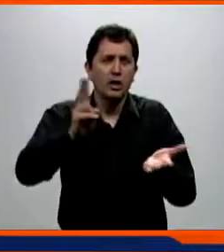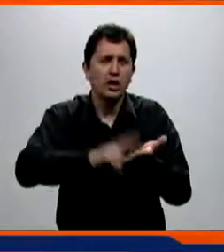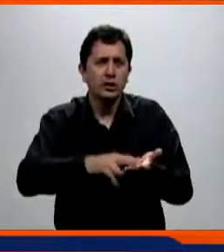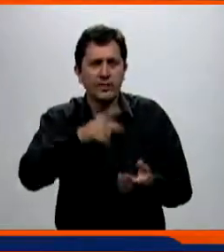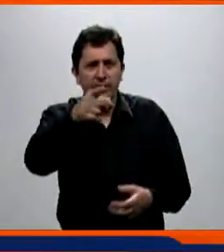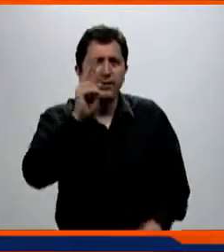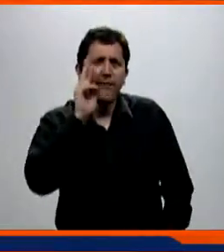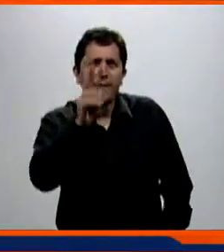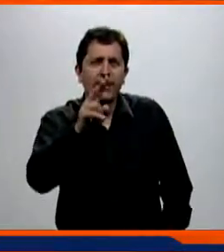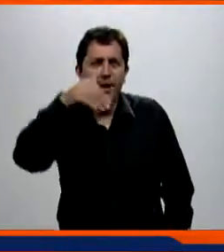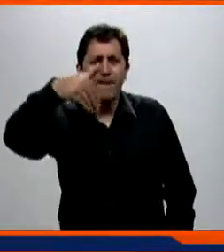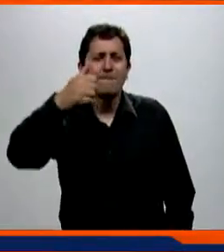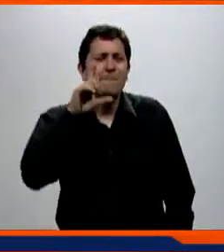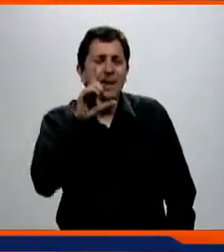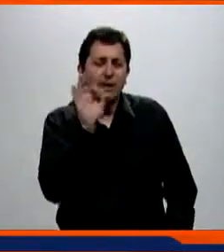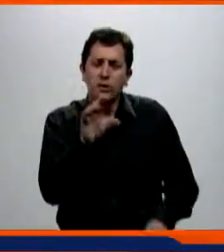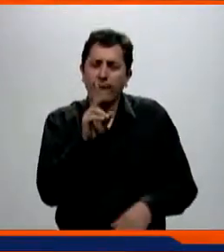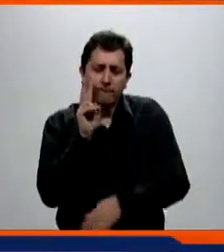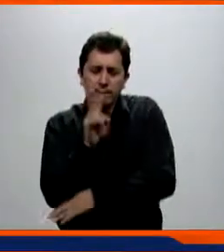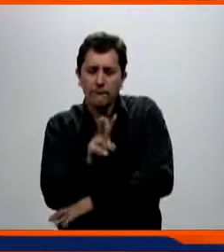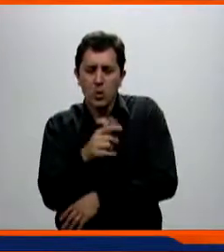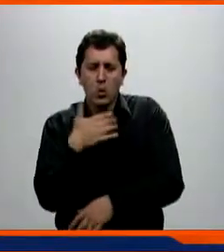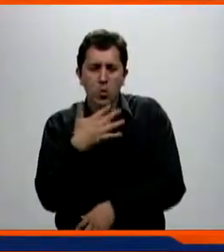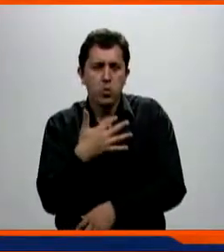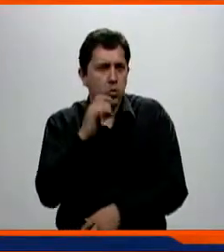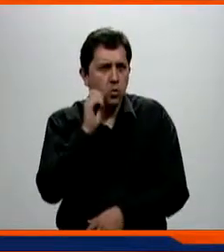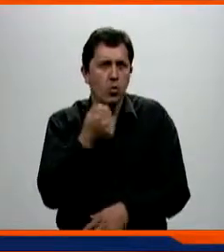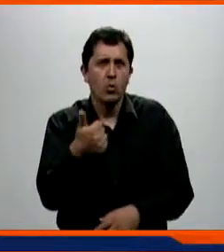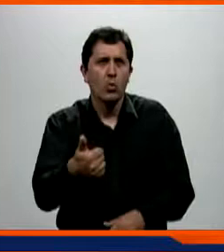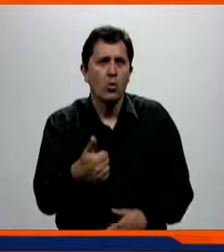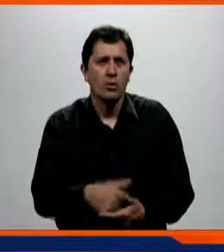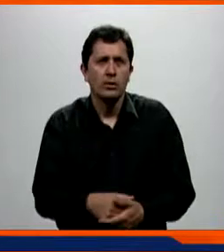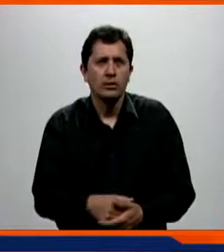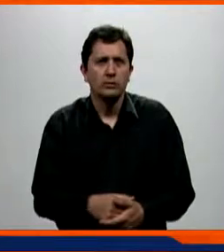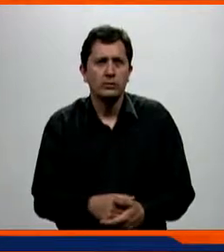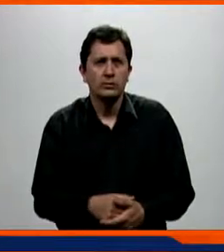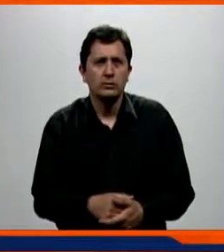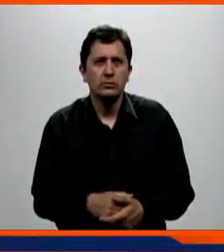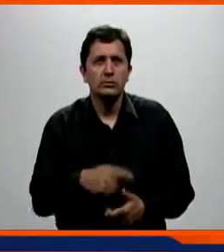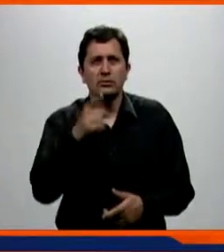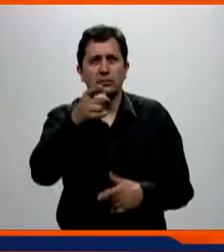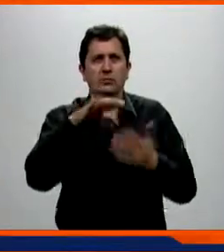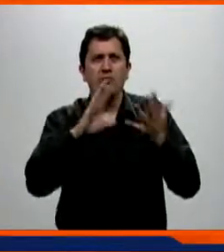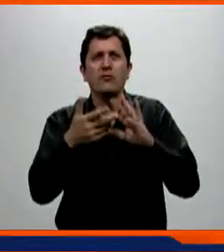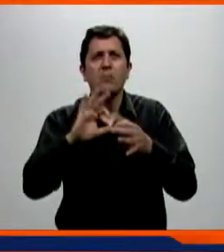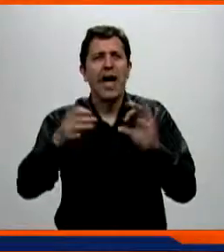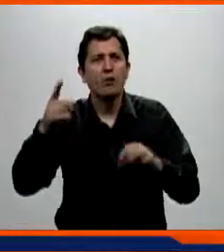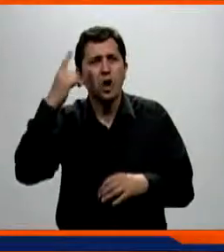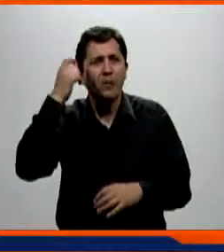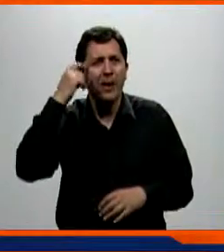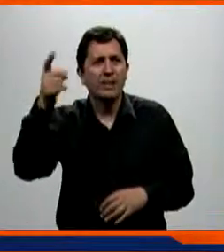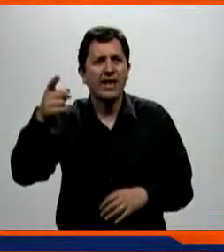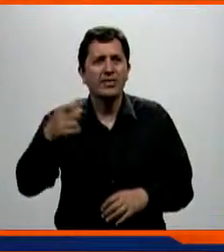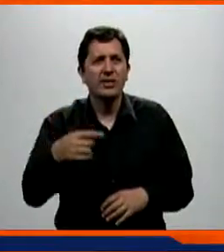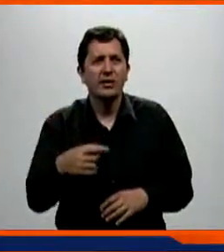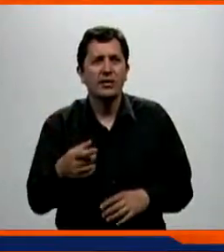movimiento, que es un placer ver a Milito para un delantero. Vos como delantero, eso es algo que se aprende en Europa. Sí, ¿no? ahí lo seguimos un segundo.